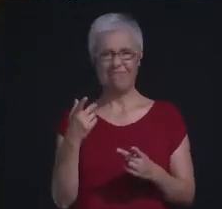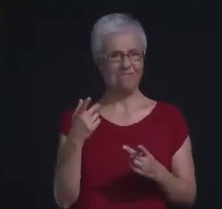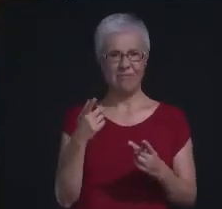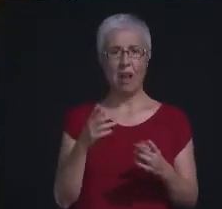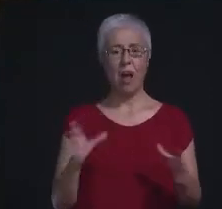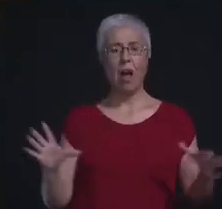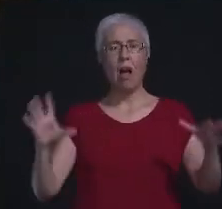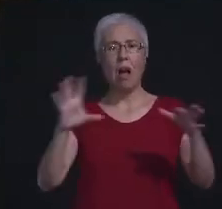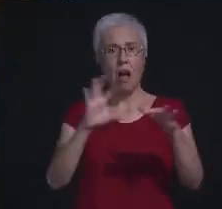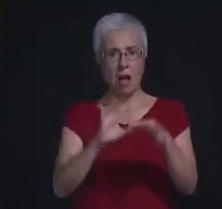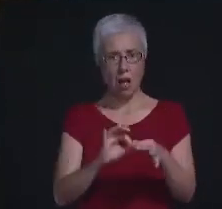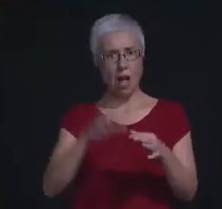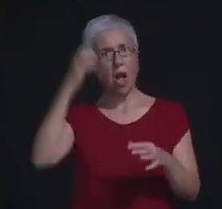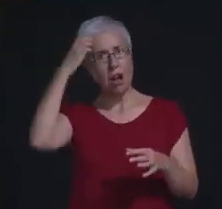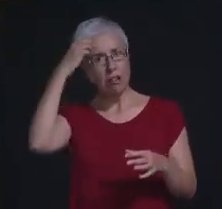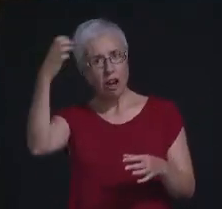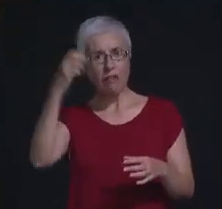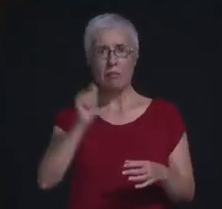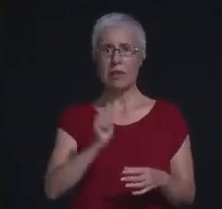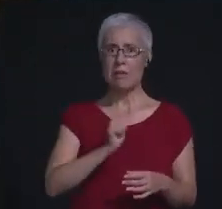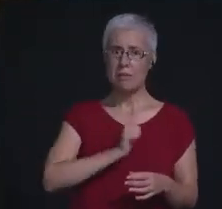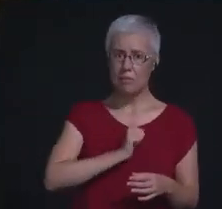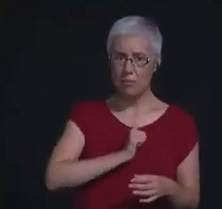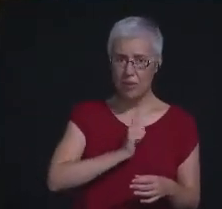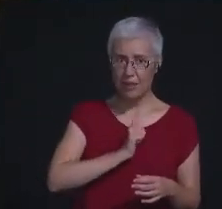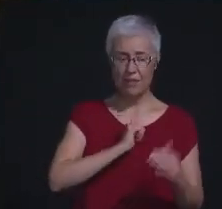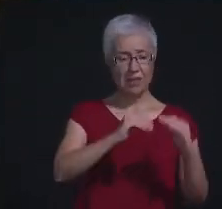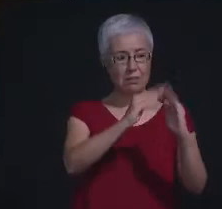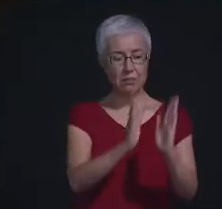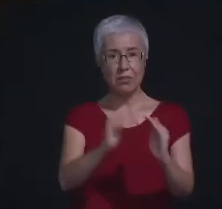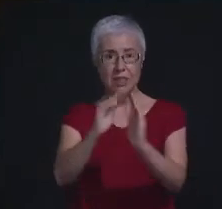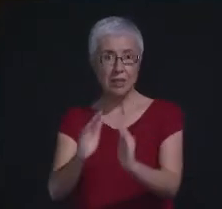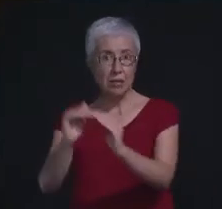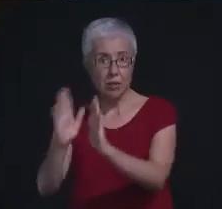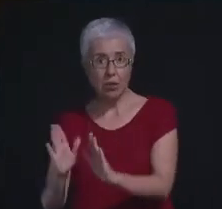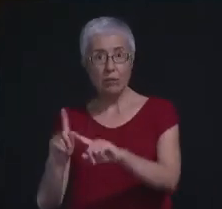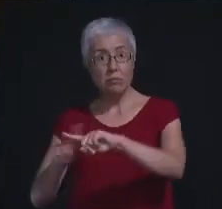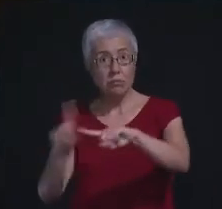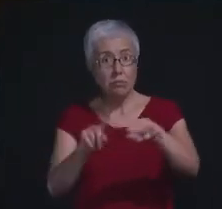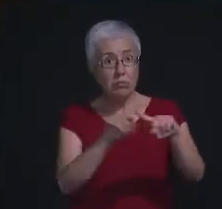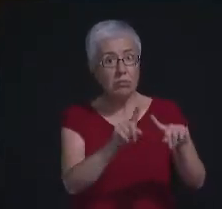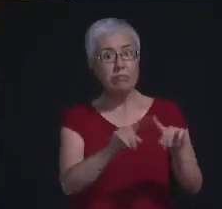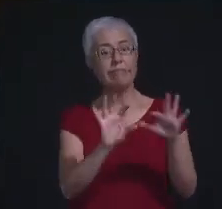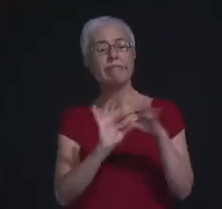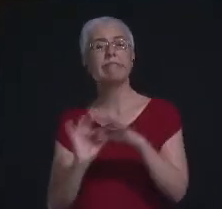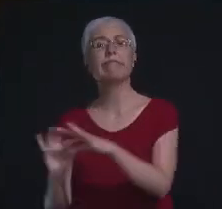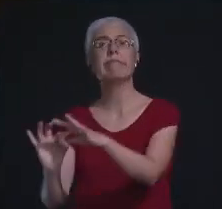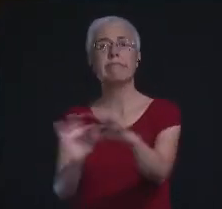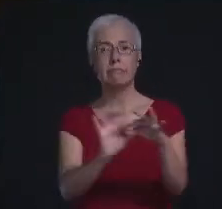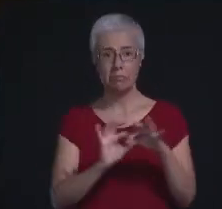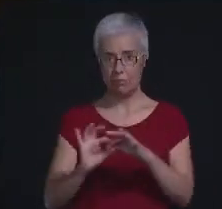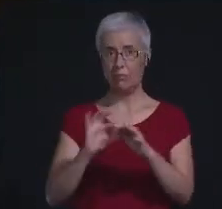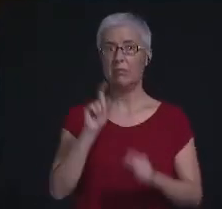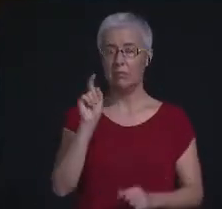filantropía, el Estado, las administraciones, el sector público, que también tiene que jugar en este movimiento del